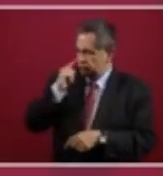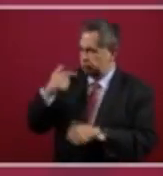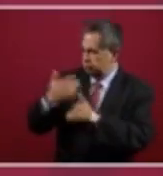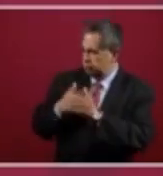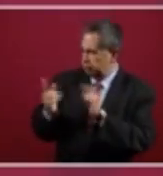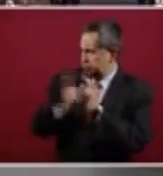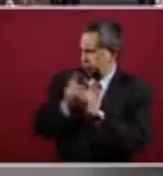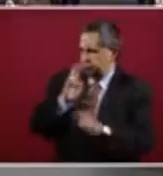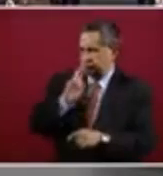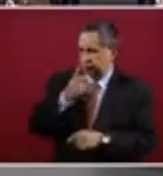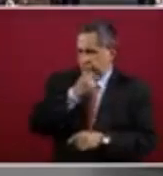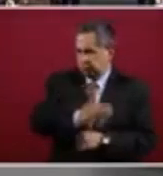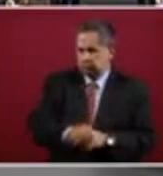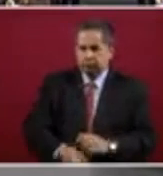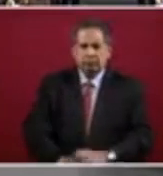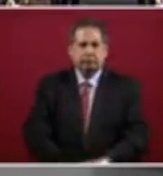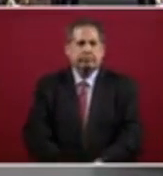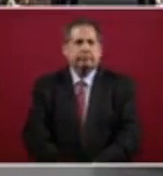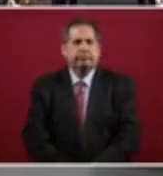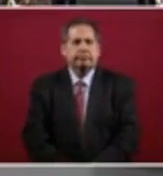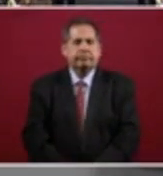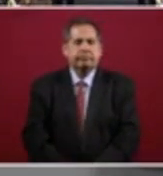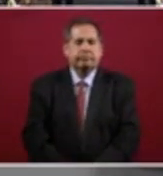puedes comentar?